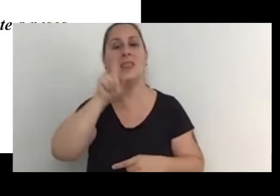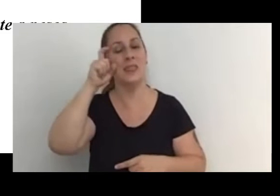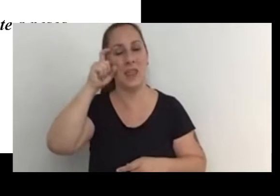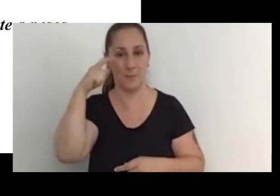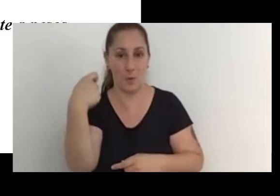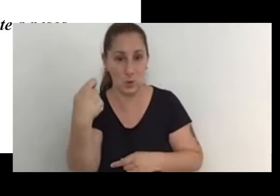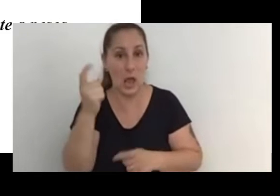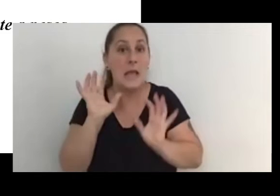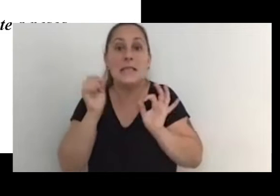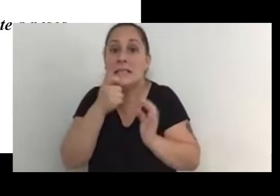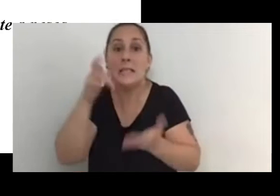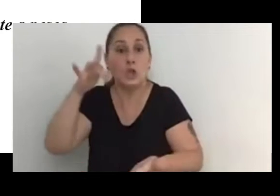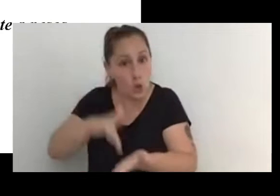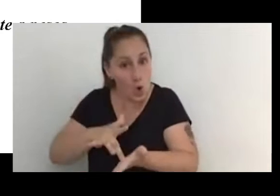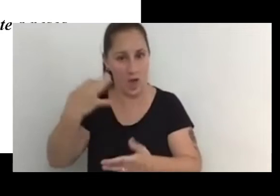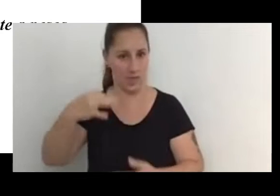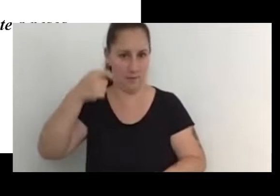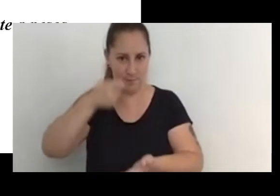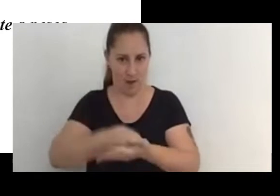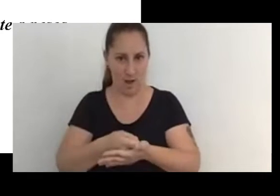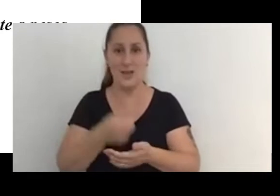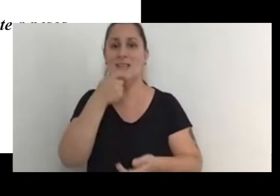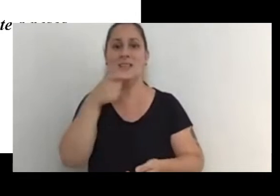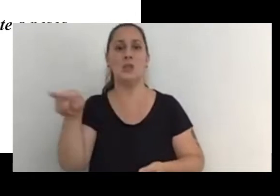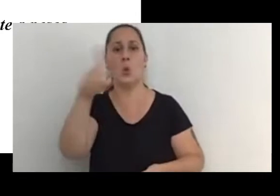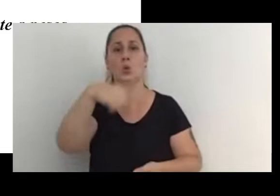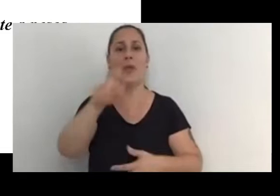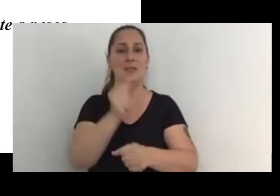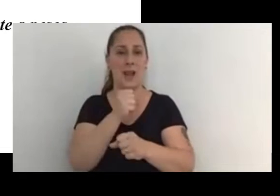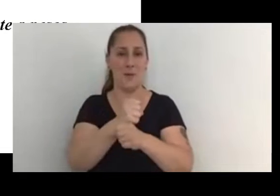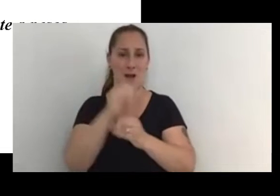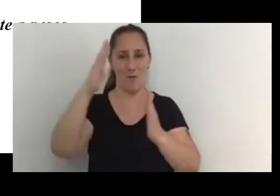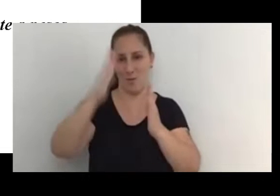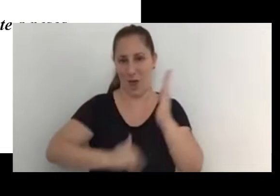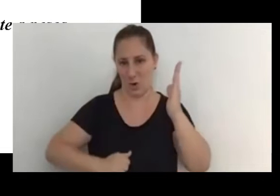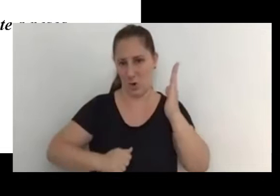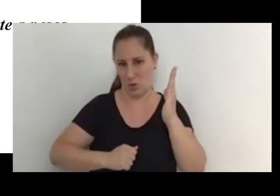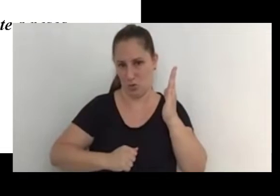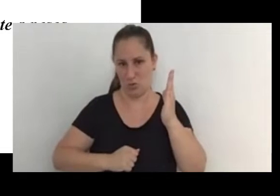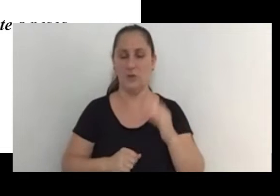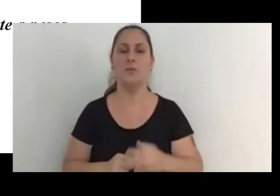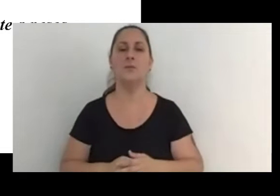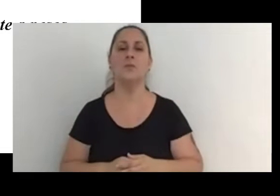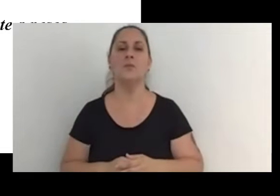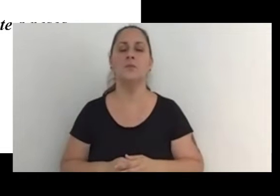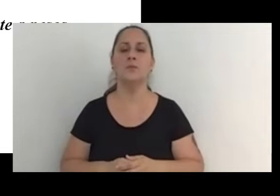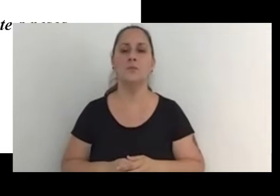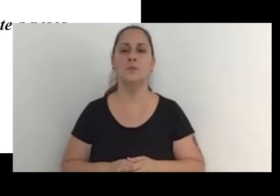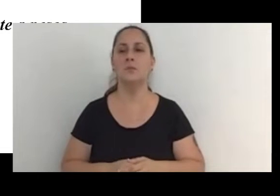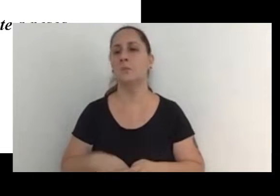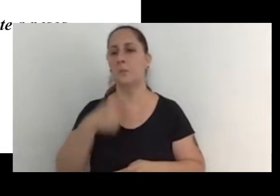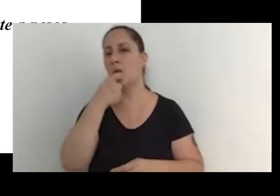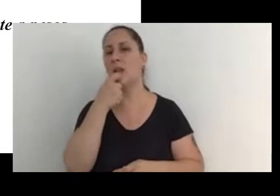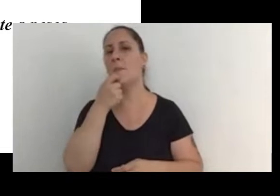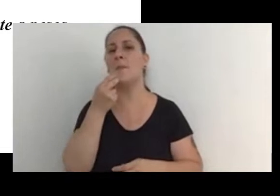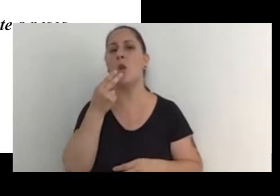corresponde. Pero si ustedes trabajan en relación de dependencia, por ejemplo, y solamente tributan el